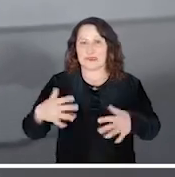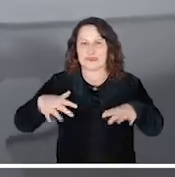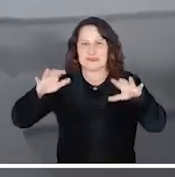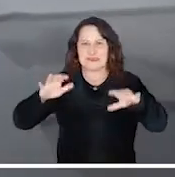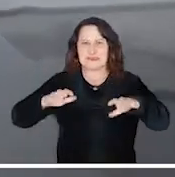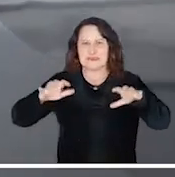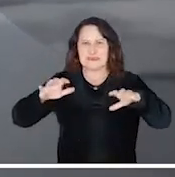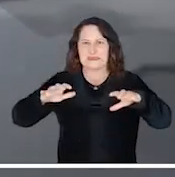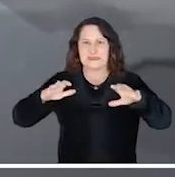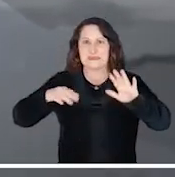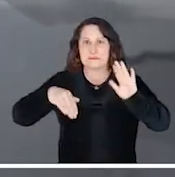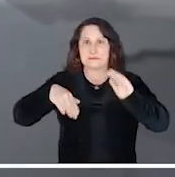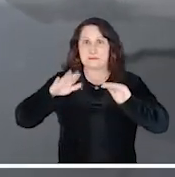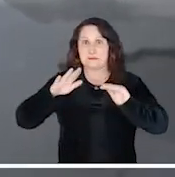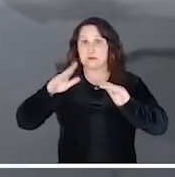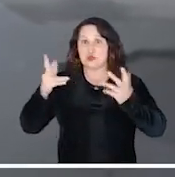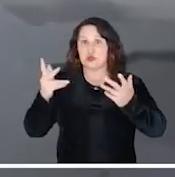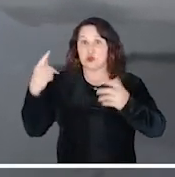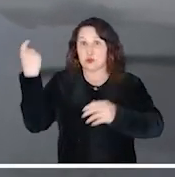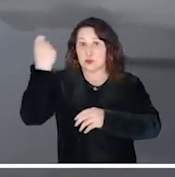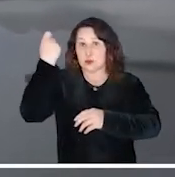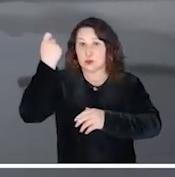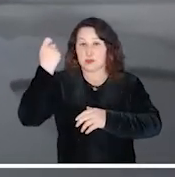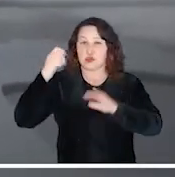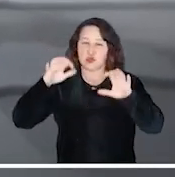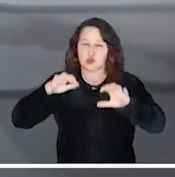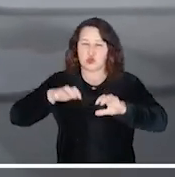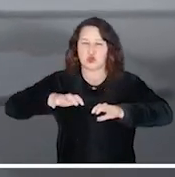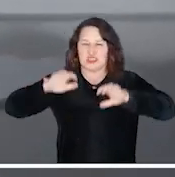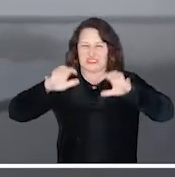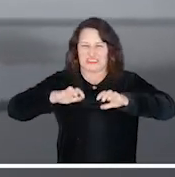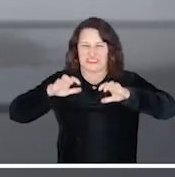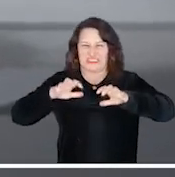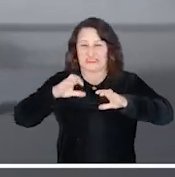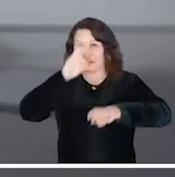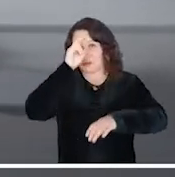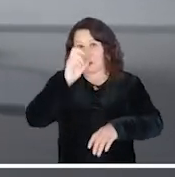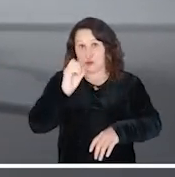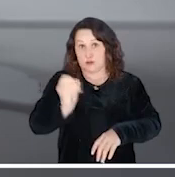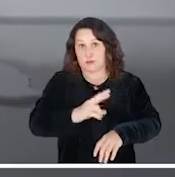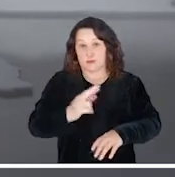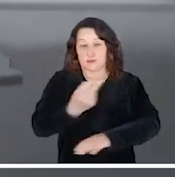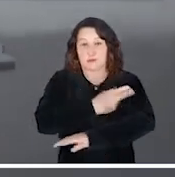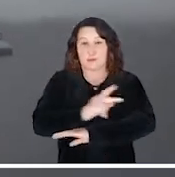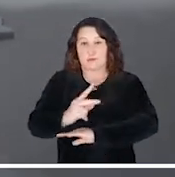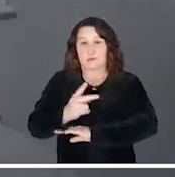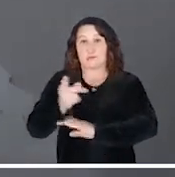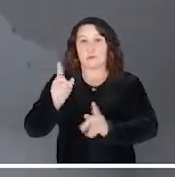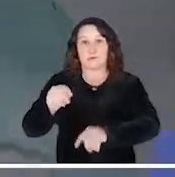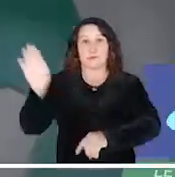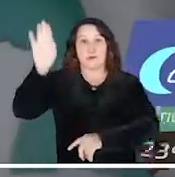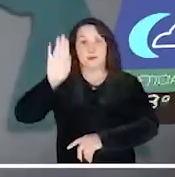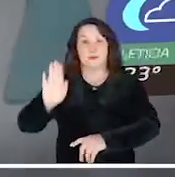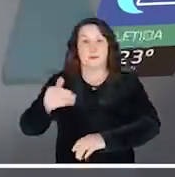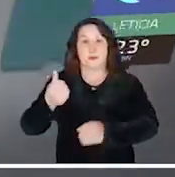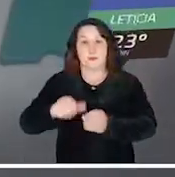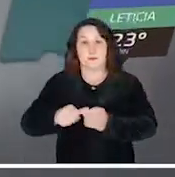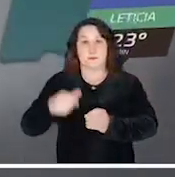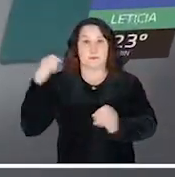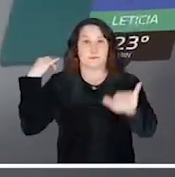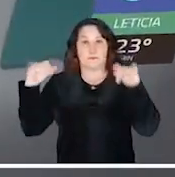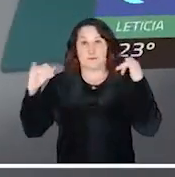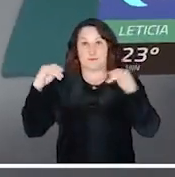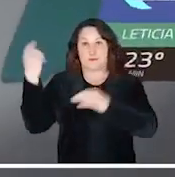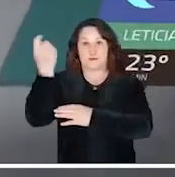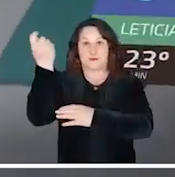incrementando en los llanos orientales, pues se estiman lluvias moderadas y fuertes en el nororiente de Vichada y en los departamentos de Arauca,